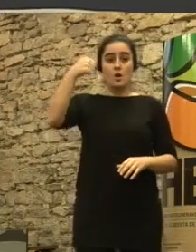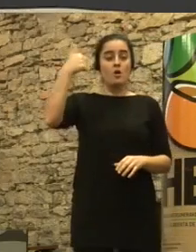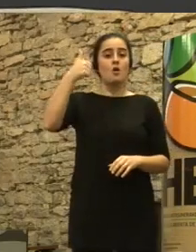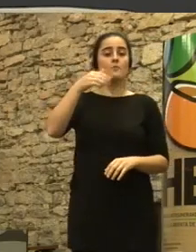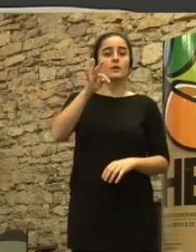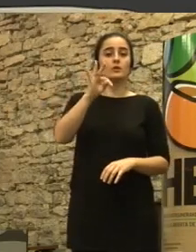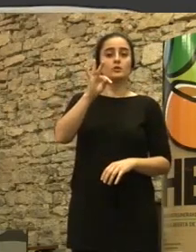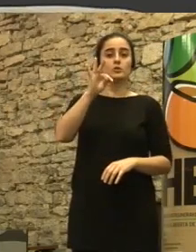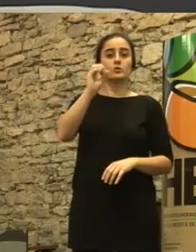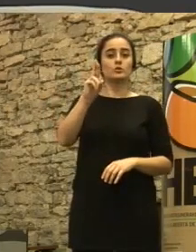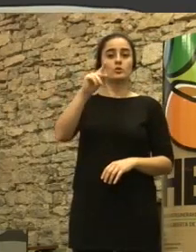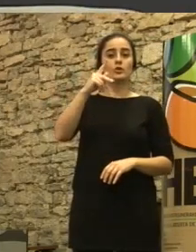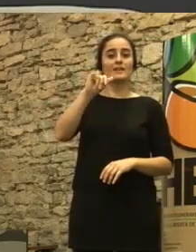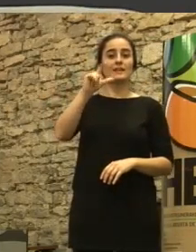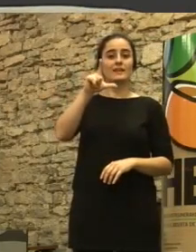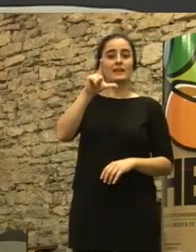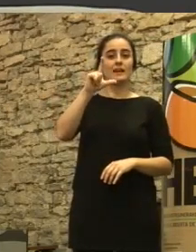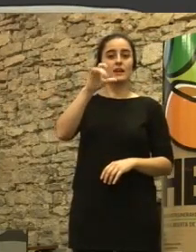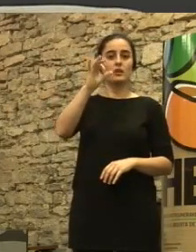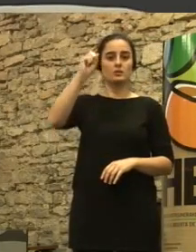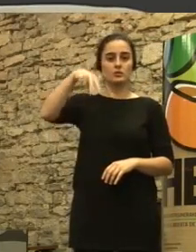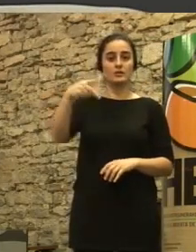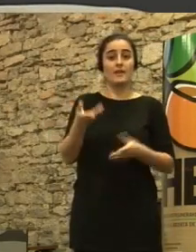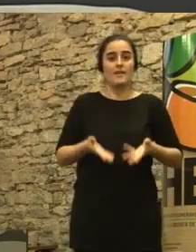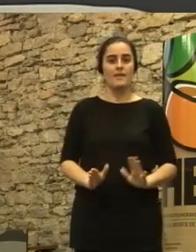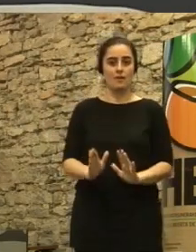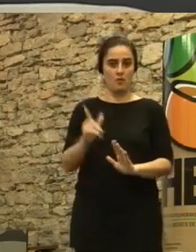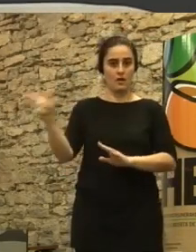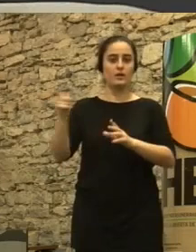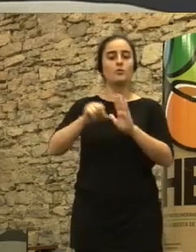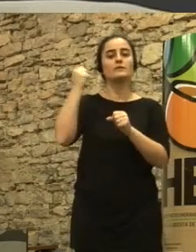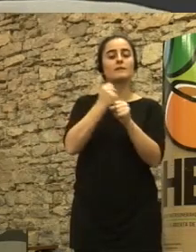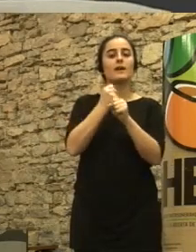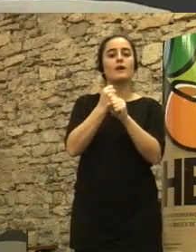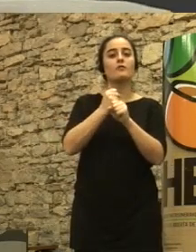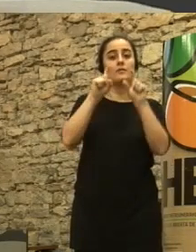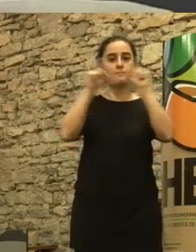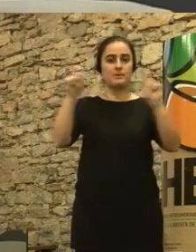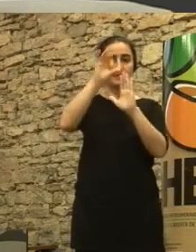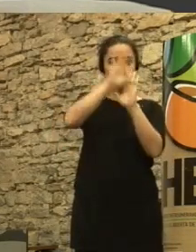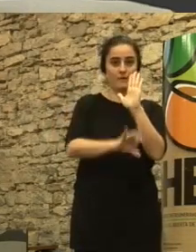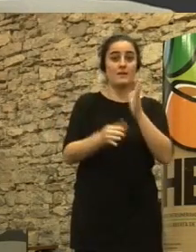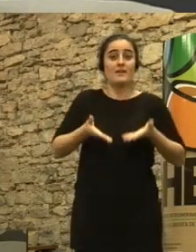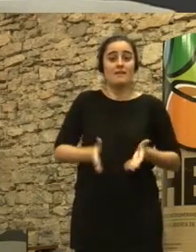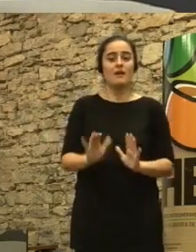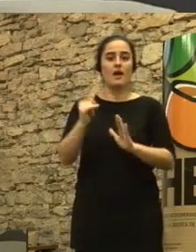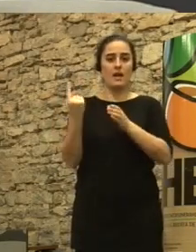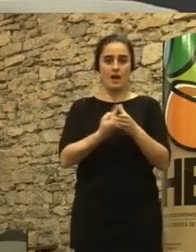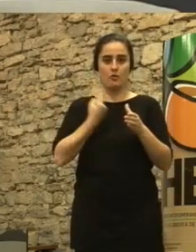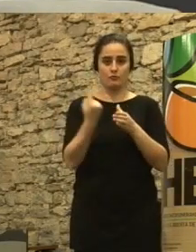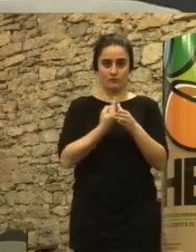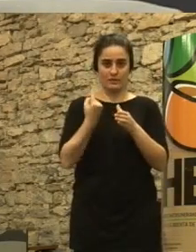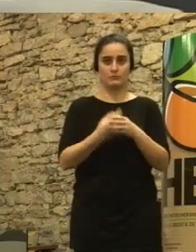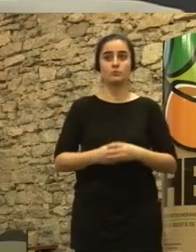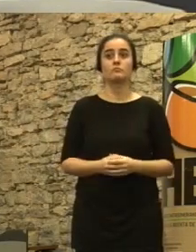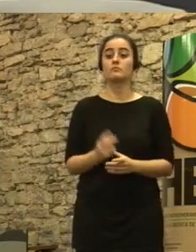de Dinamarca, de una empresa de software, y este es su hijo. Su hijo tiene un caso gravísimo de autismo. Y bueno,